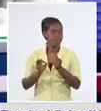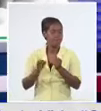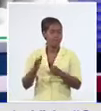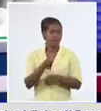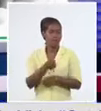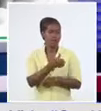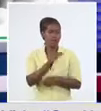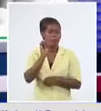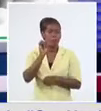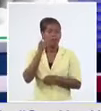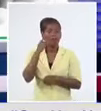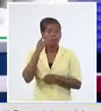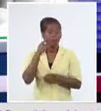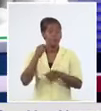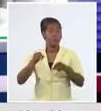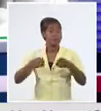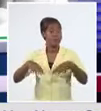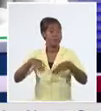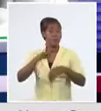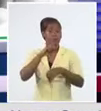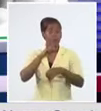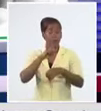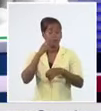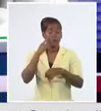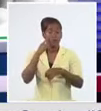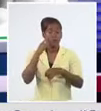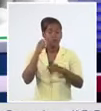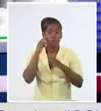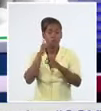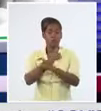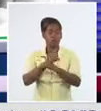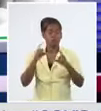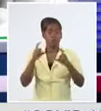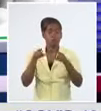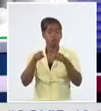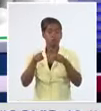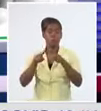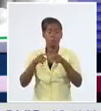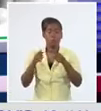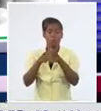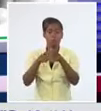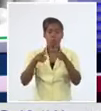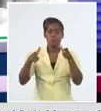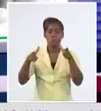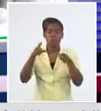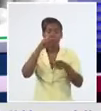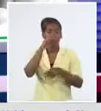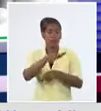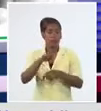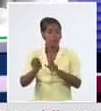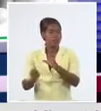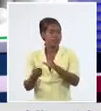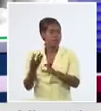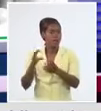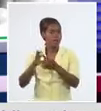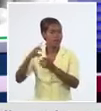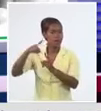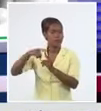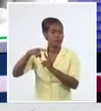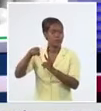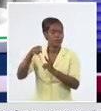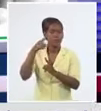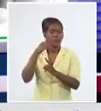también tenía una explosión de casos, en este caso de población pediátrica. Pues hoy en